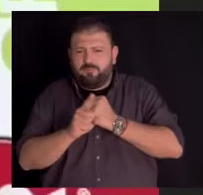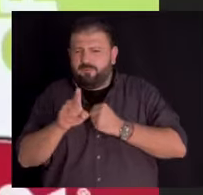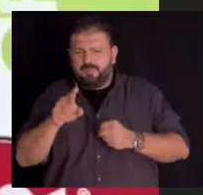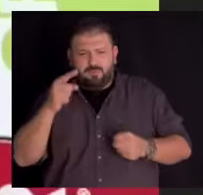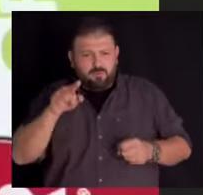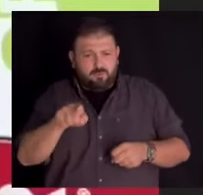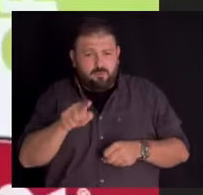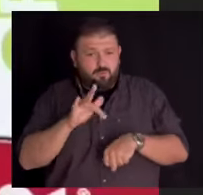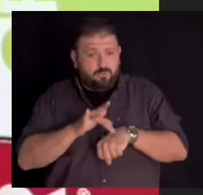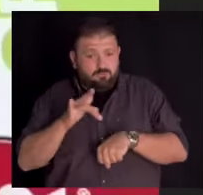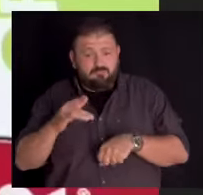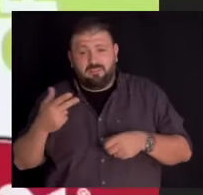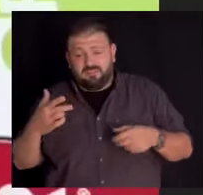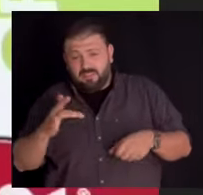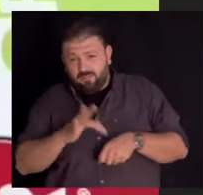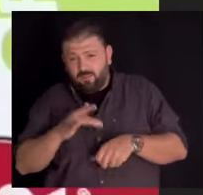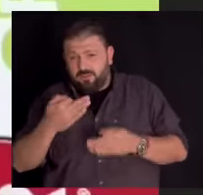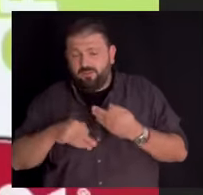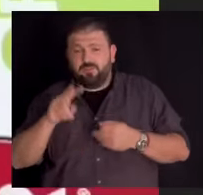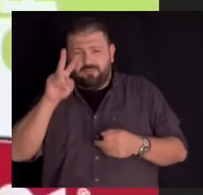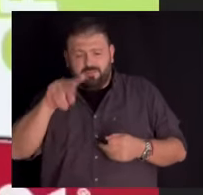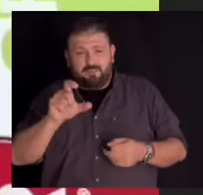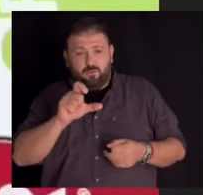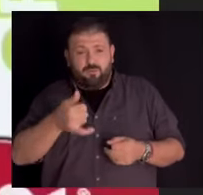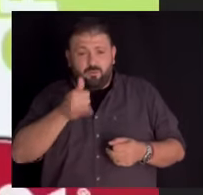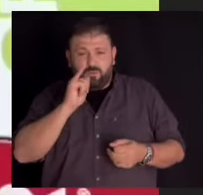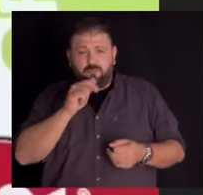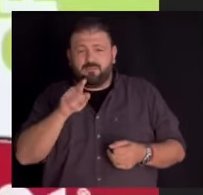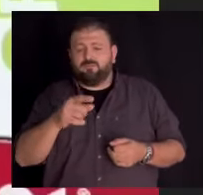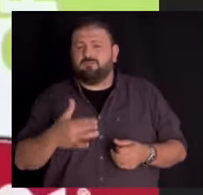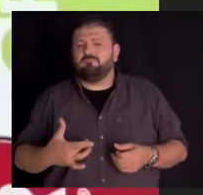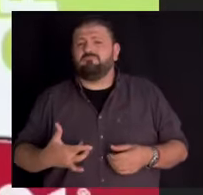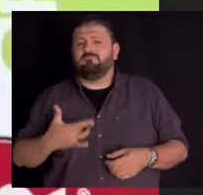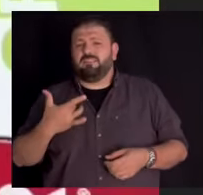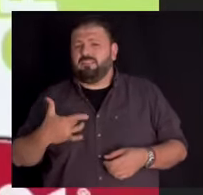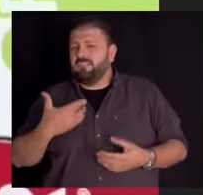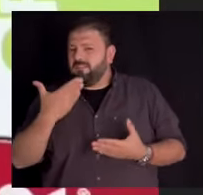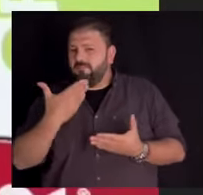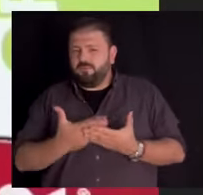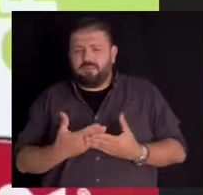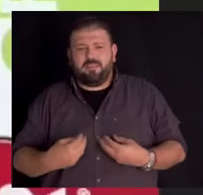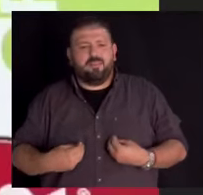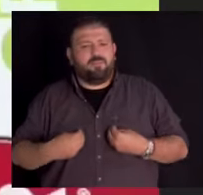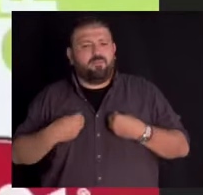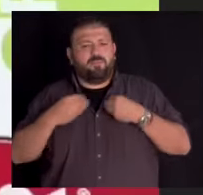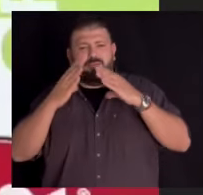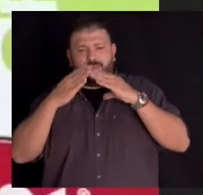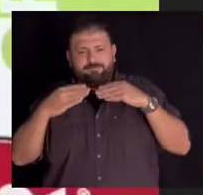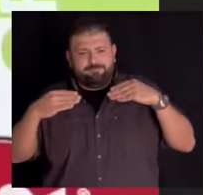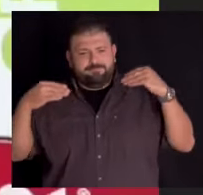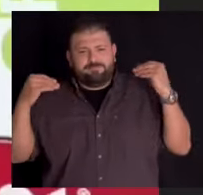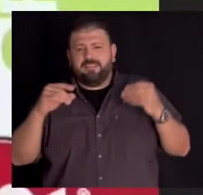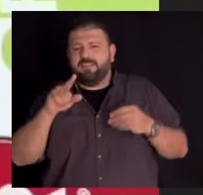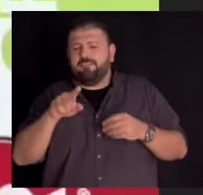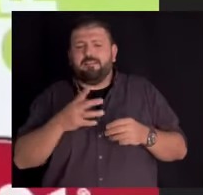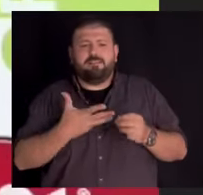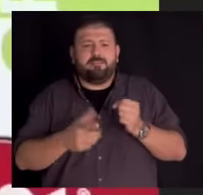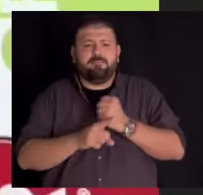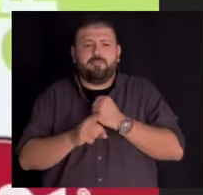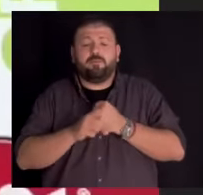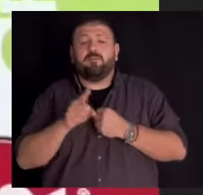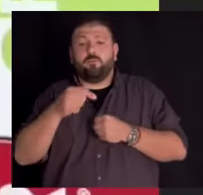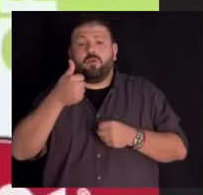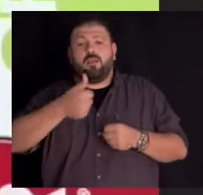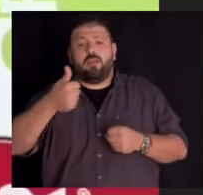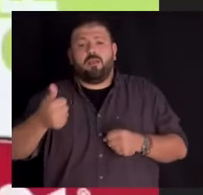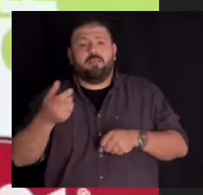ver que la vida te va a sonreír y vas a ver que no es que no vayas a tener problema, es que vas a aprender cada día a